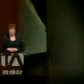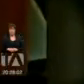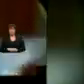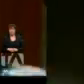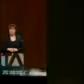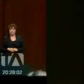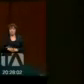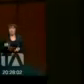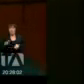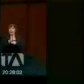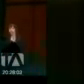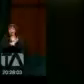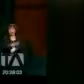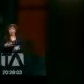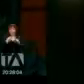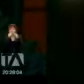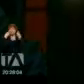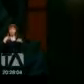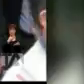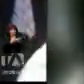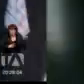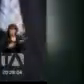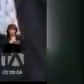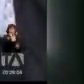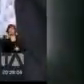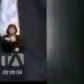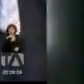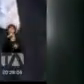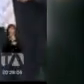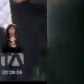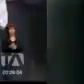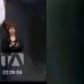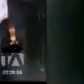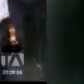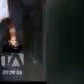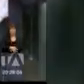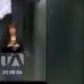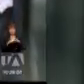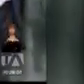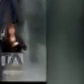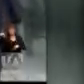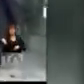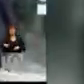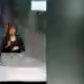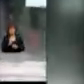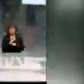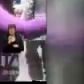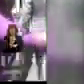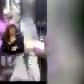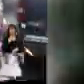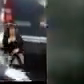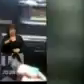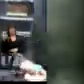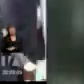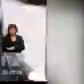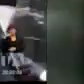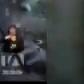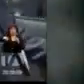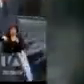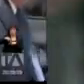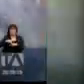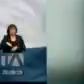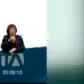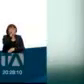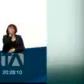por falsificación de documentos y aceptar su culpa, se fue del país prometiéndole a su primo Rafael Correa que volvería, algo que ya sabemos